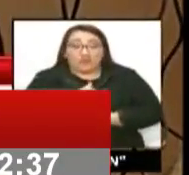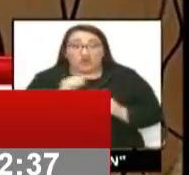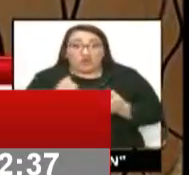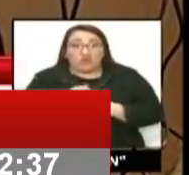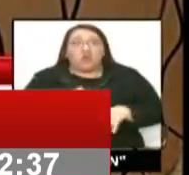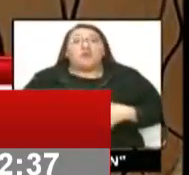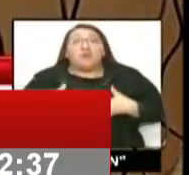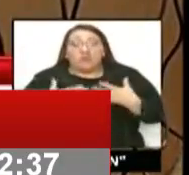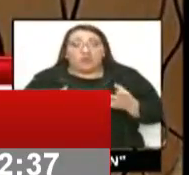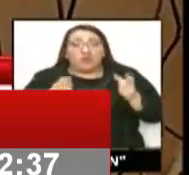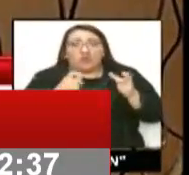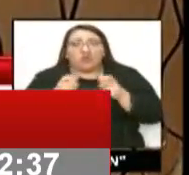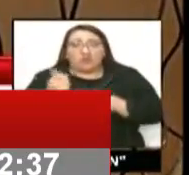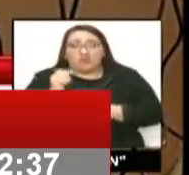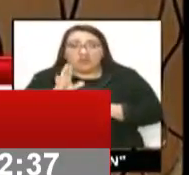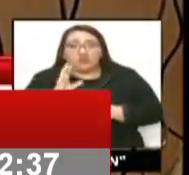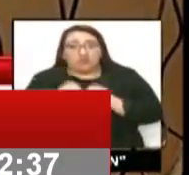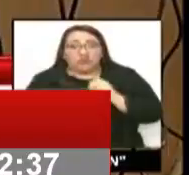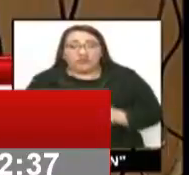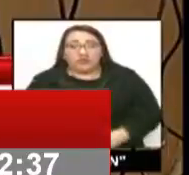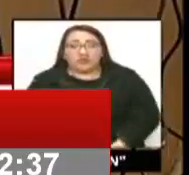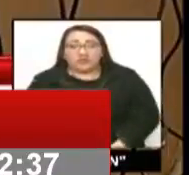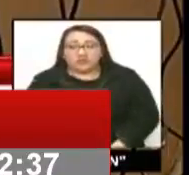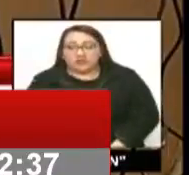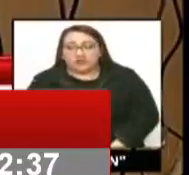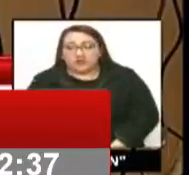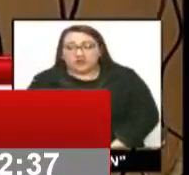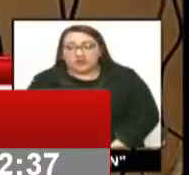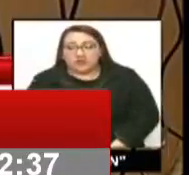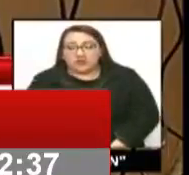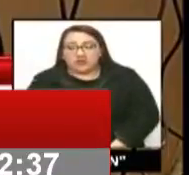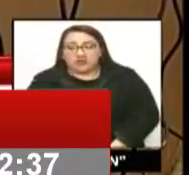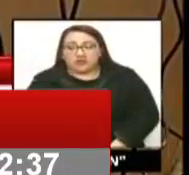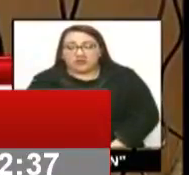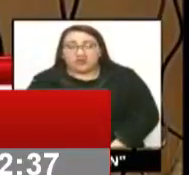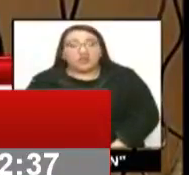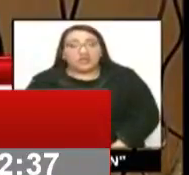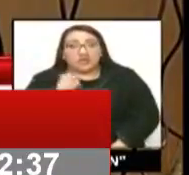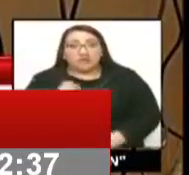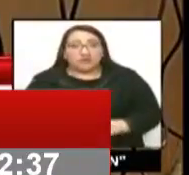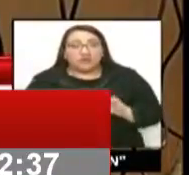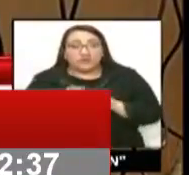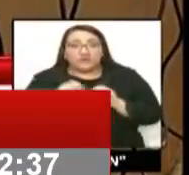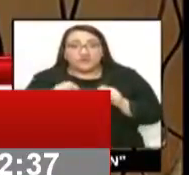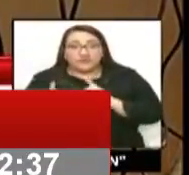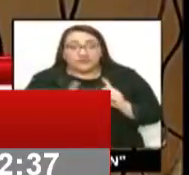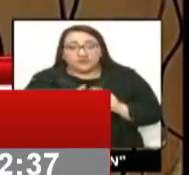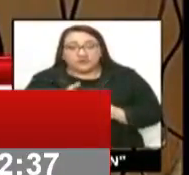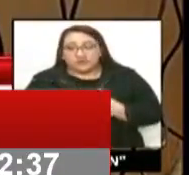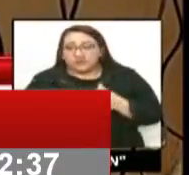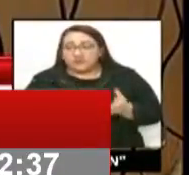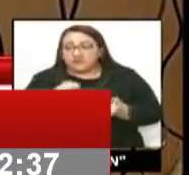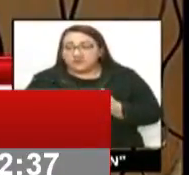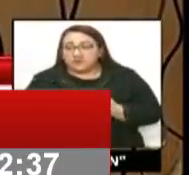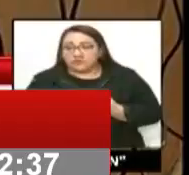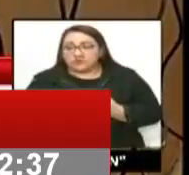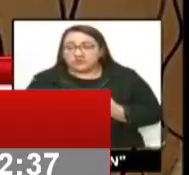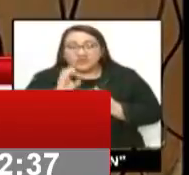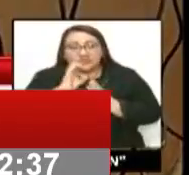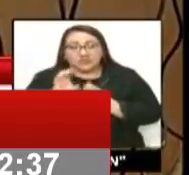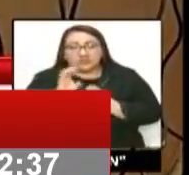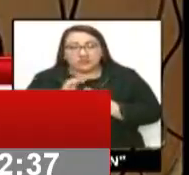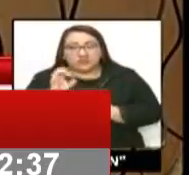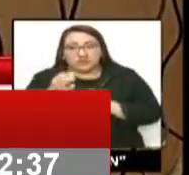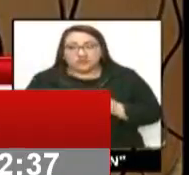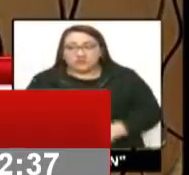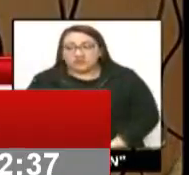se puede regular para su modificación, es que creemos que el elemento fundamental en este debate es que se ponga una cláusula